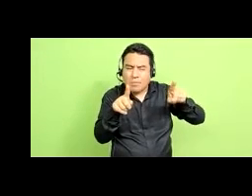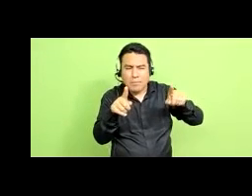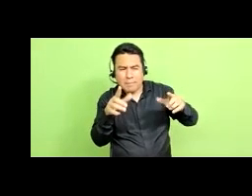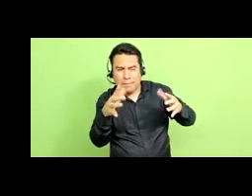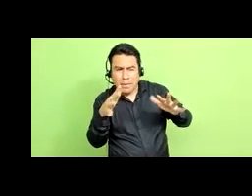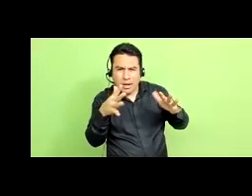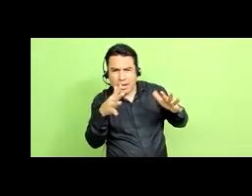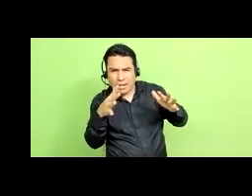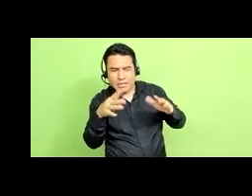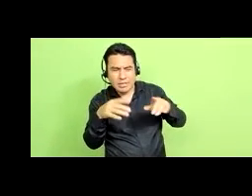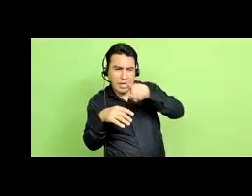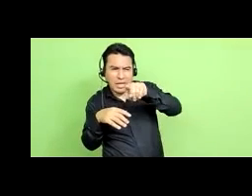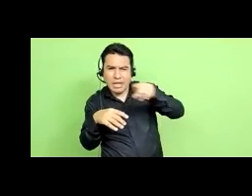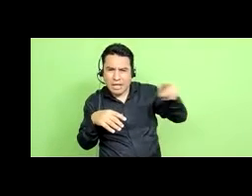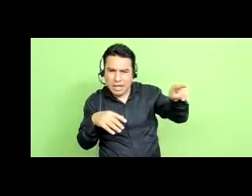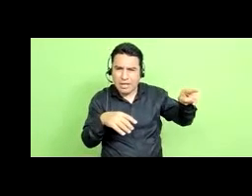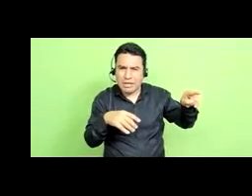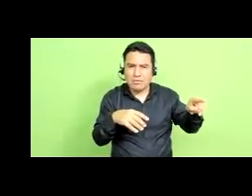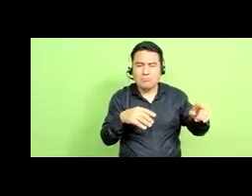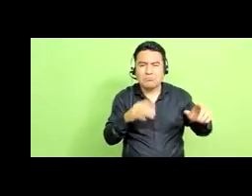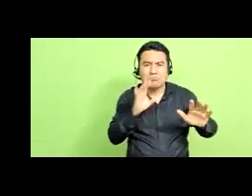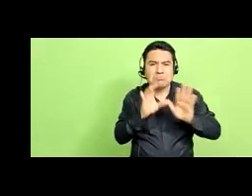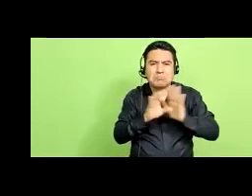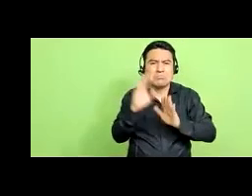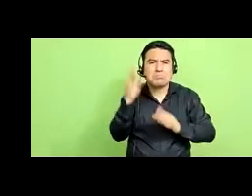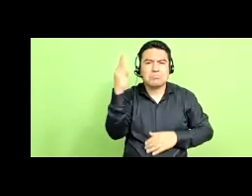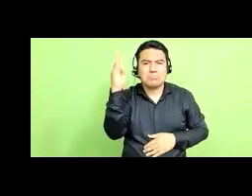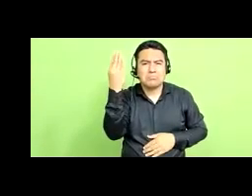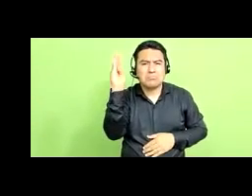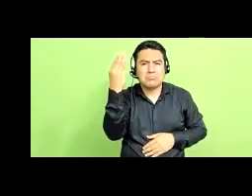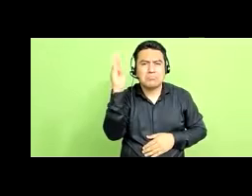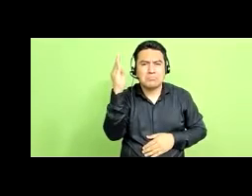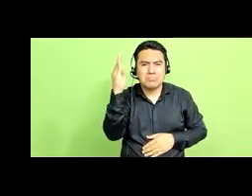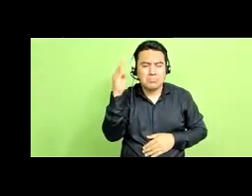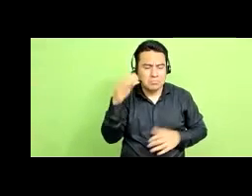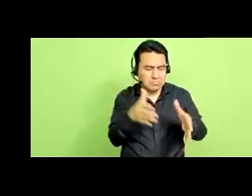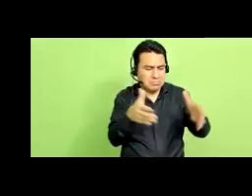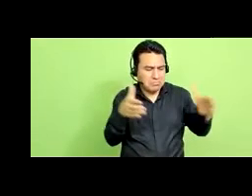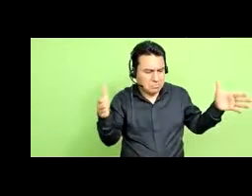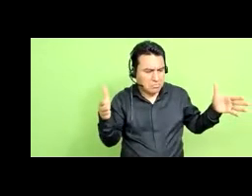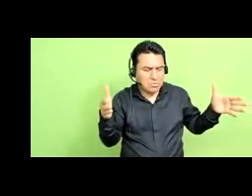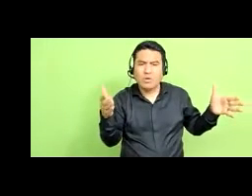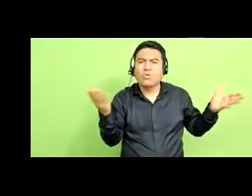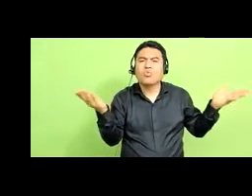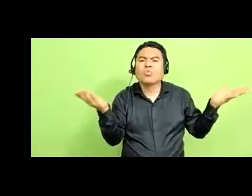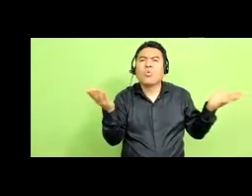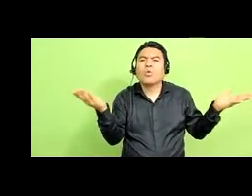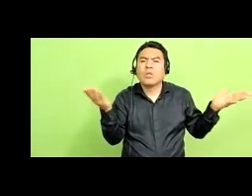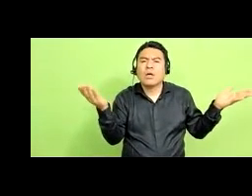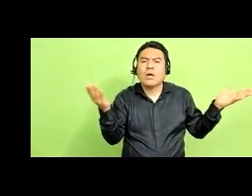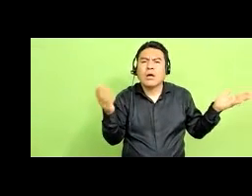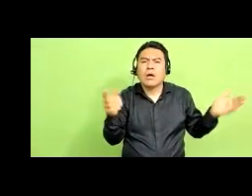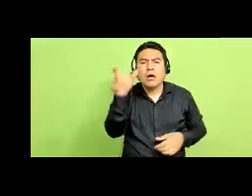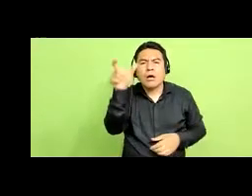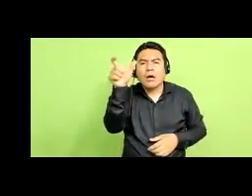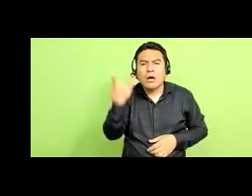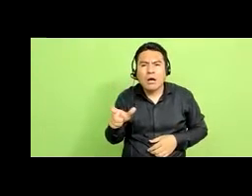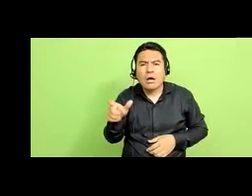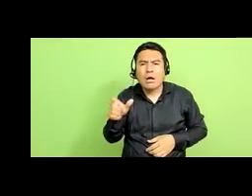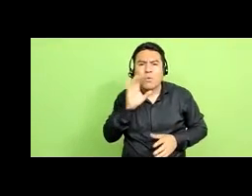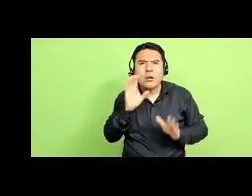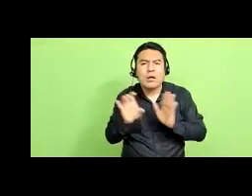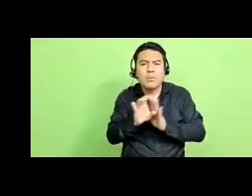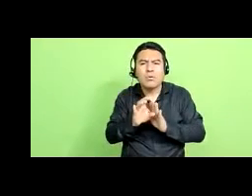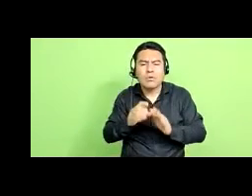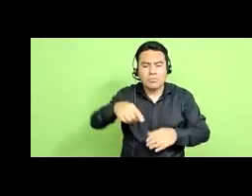ellos adecuar exactamente dónde y cómo va una taza sanitaria